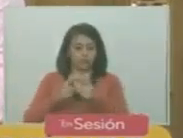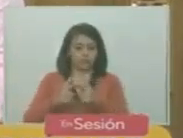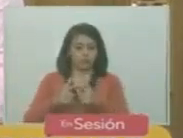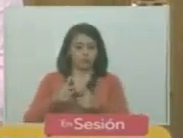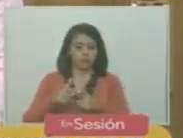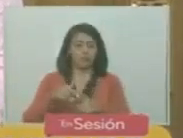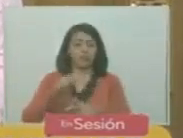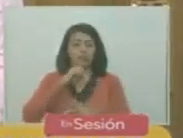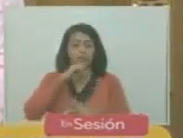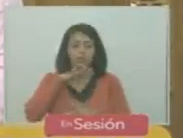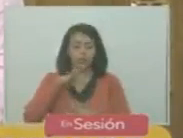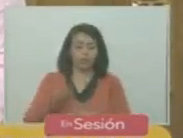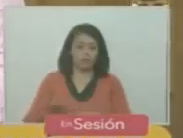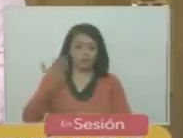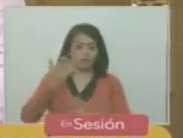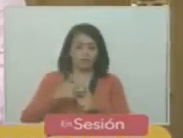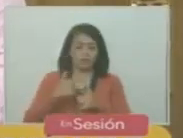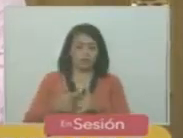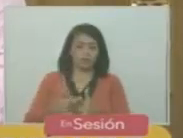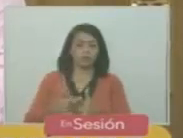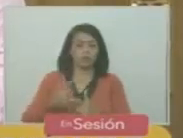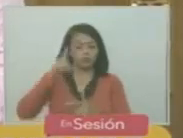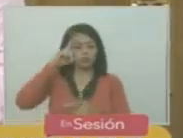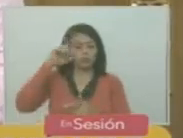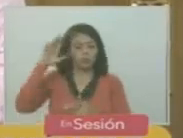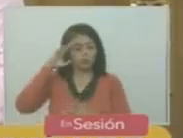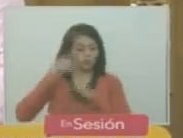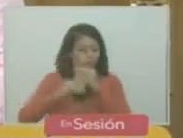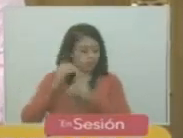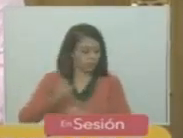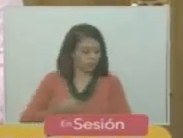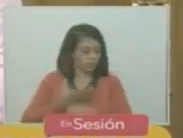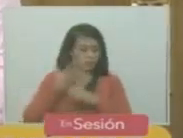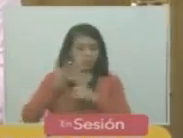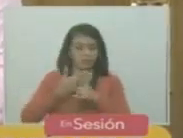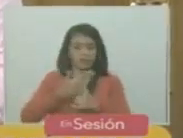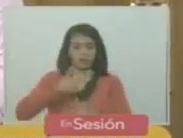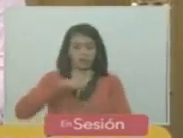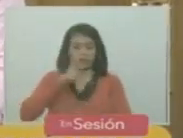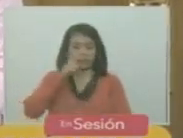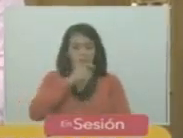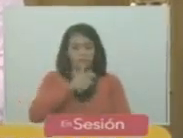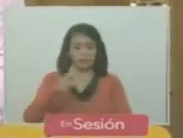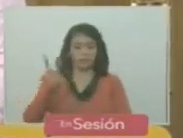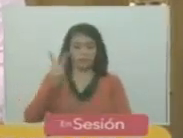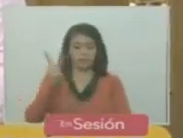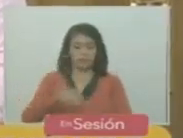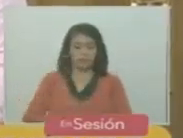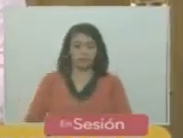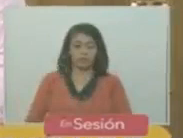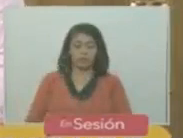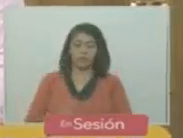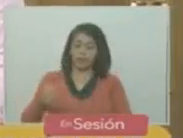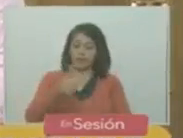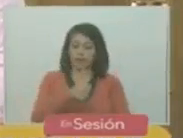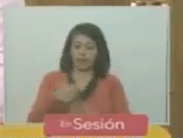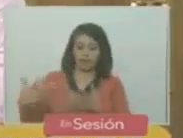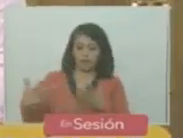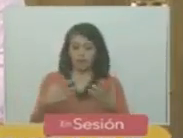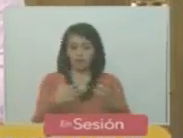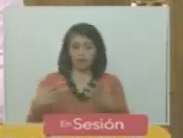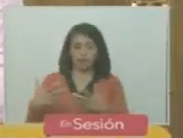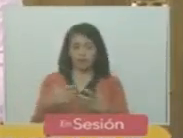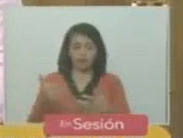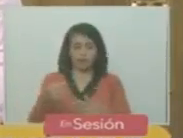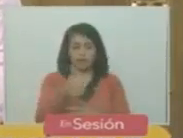huella imborrable, un sueño, una esperanza en nuestro pueblo venezolano, en cada batalla, en